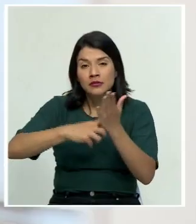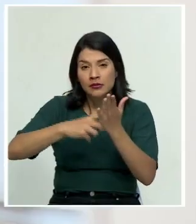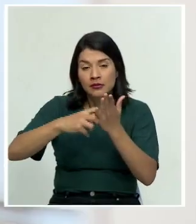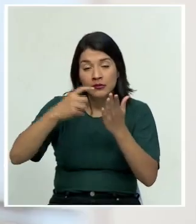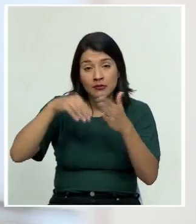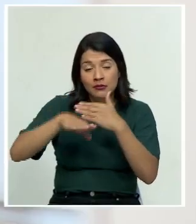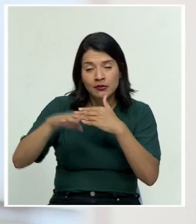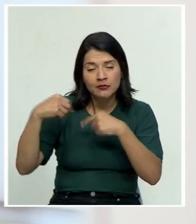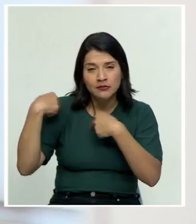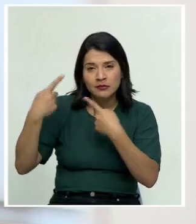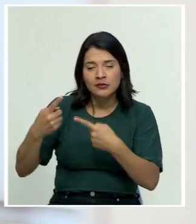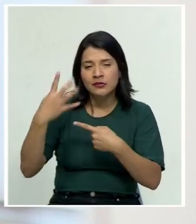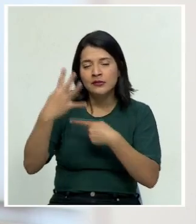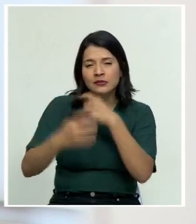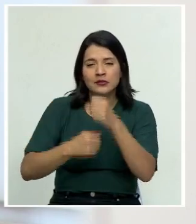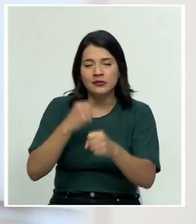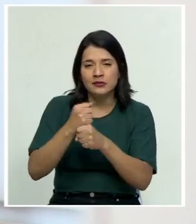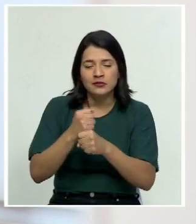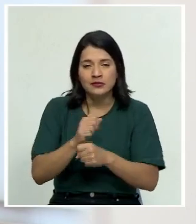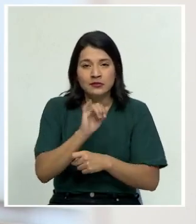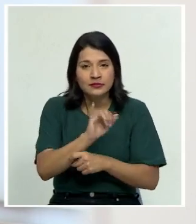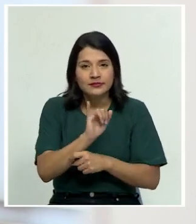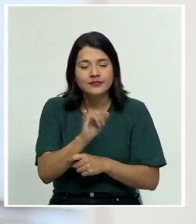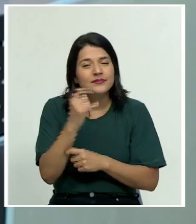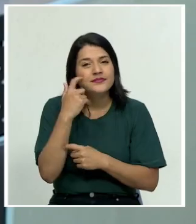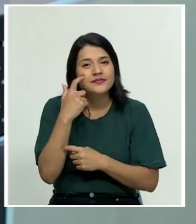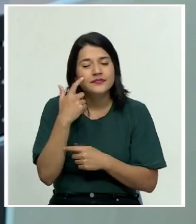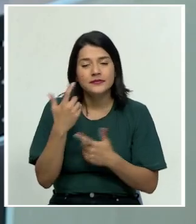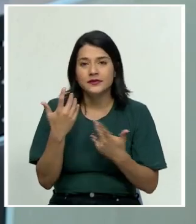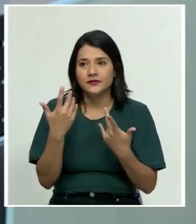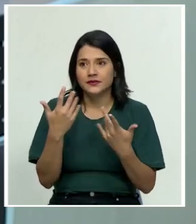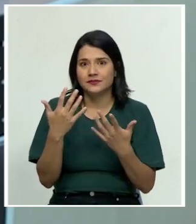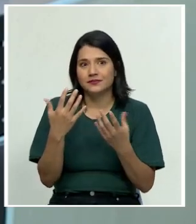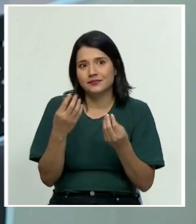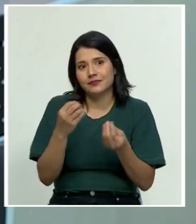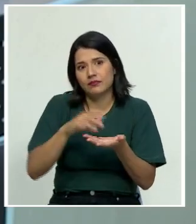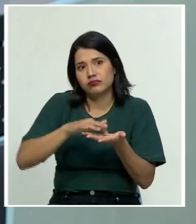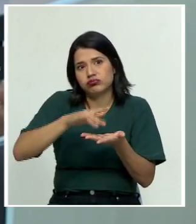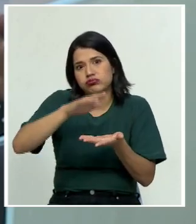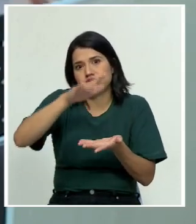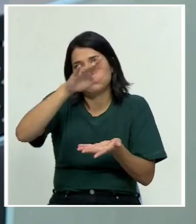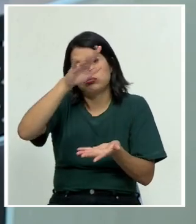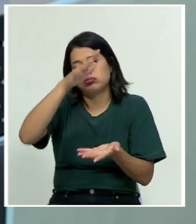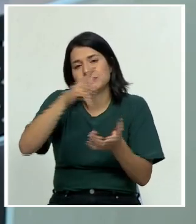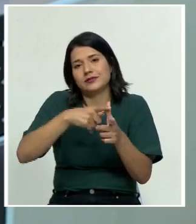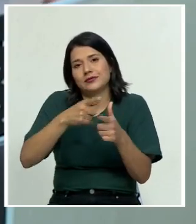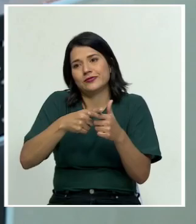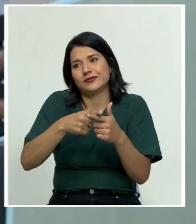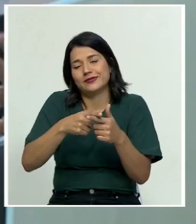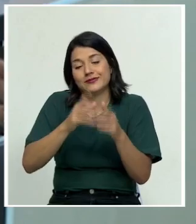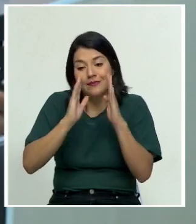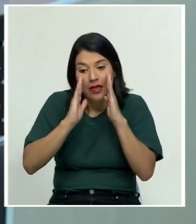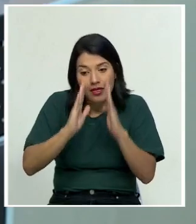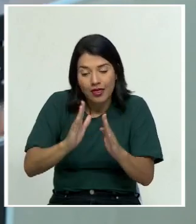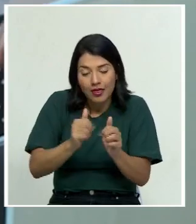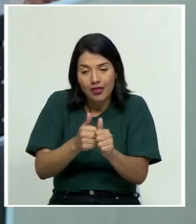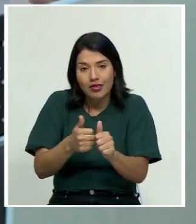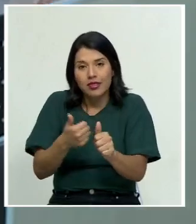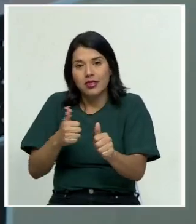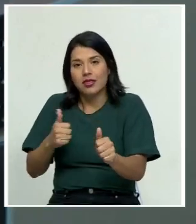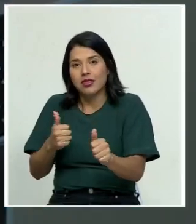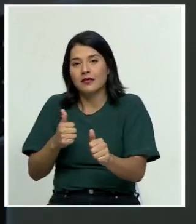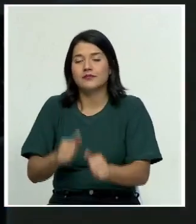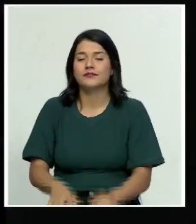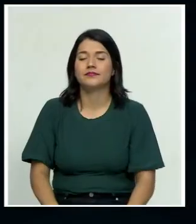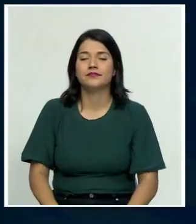ahí ya se vislumbra el surgimiento de una presa de casos, pero todo se complica aún más cuando se analizan los datos de terminación de